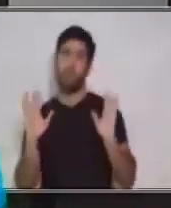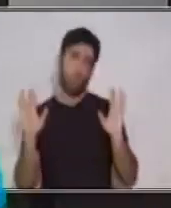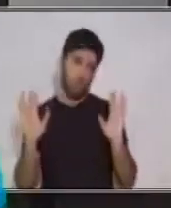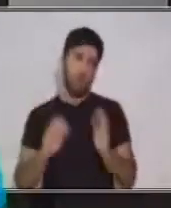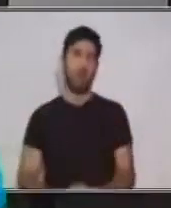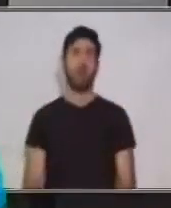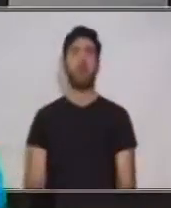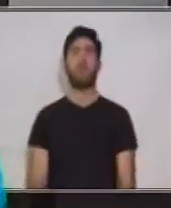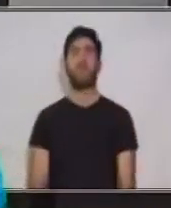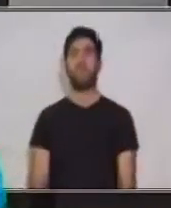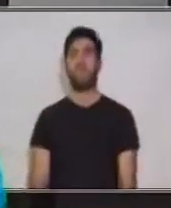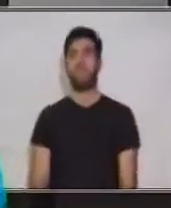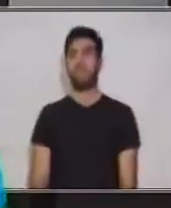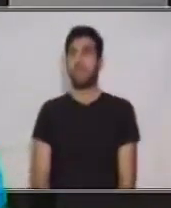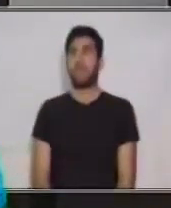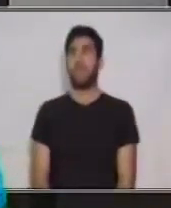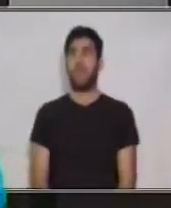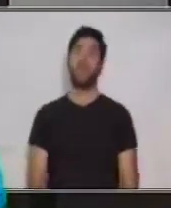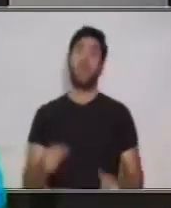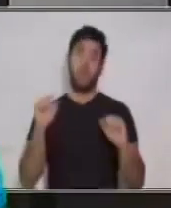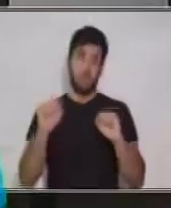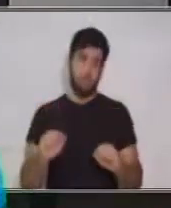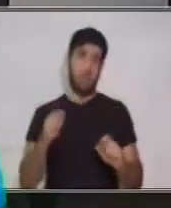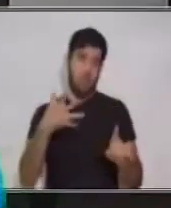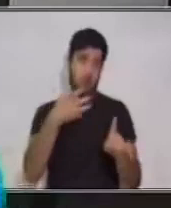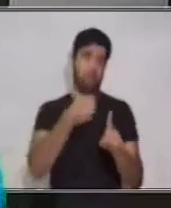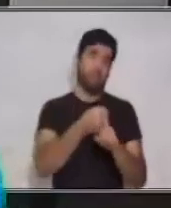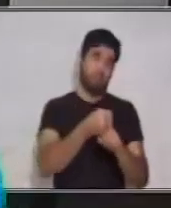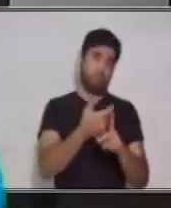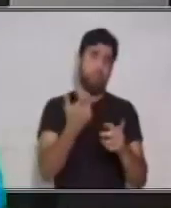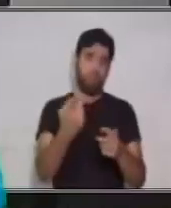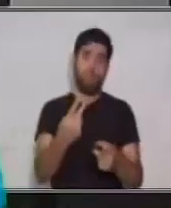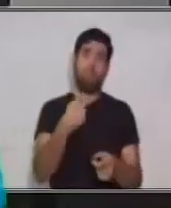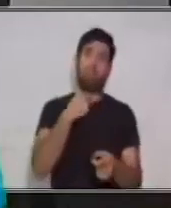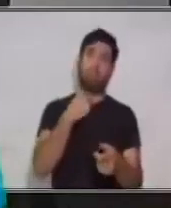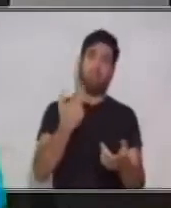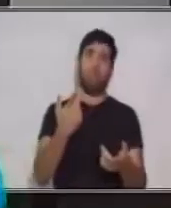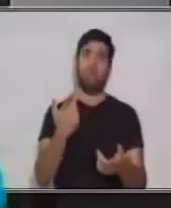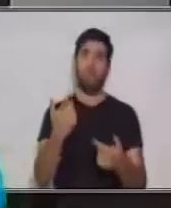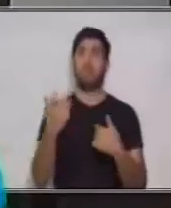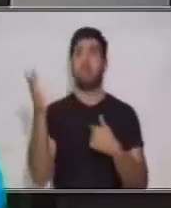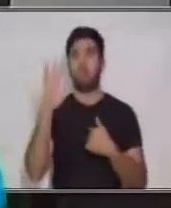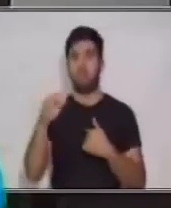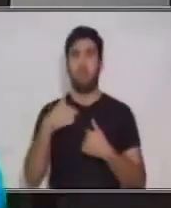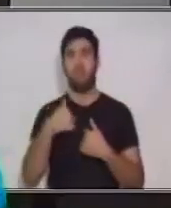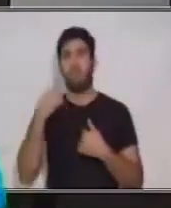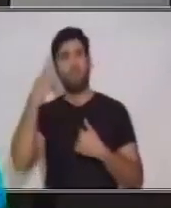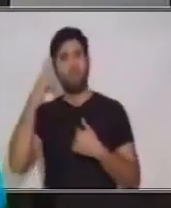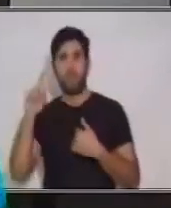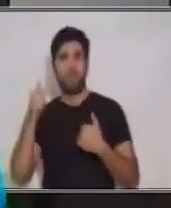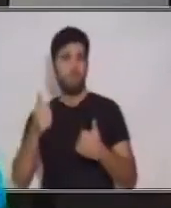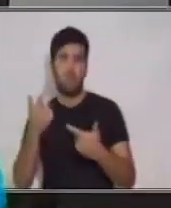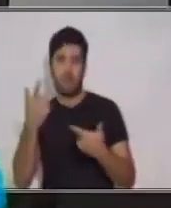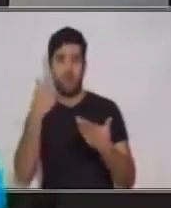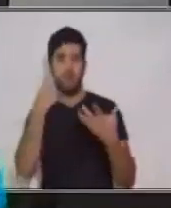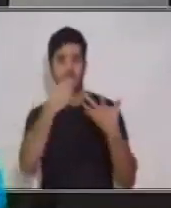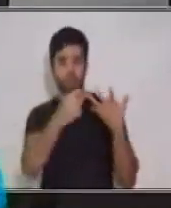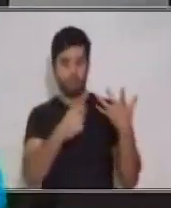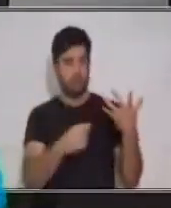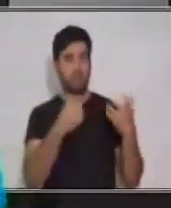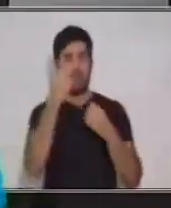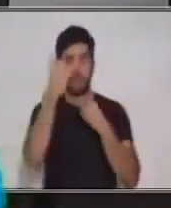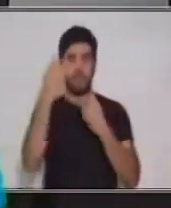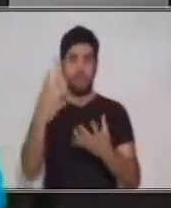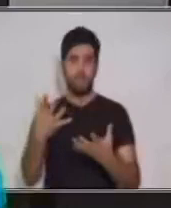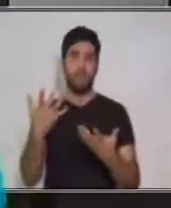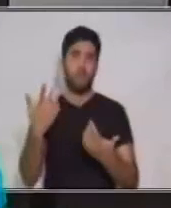situaciones, como en esto, puede afectar. Esto puede afectar porque si queremos averiguar cuáles deportes prefieres, y eso